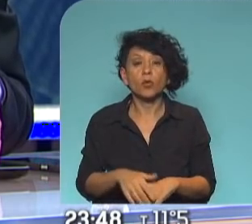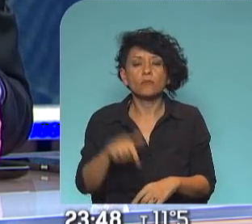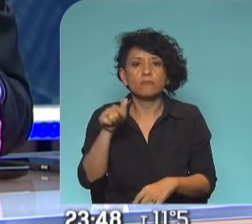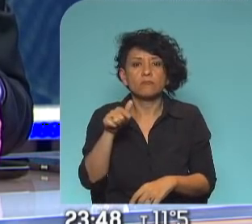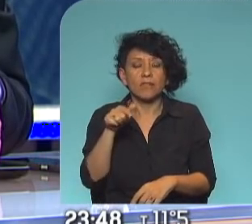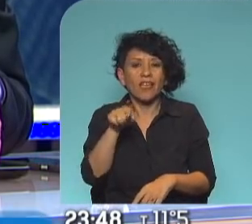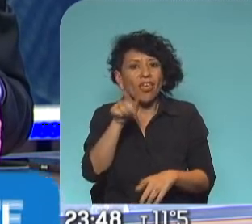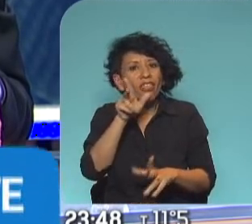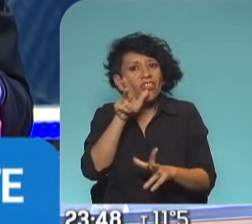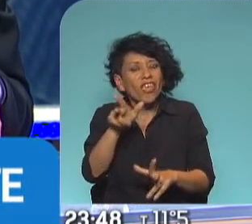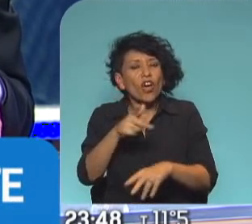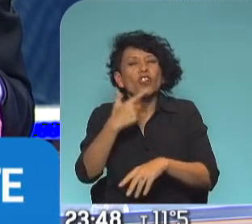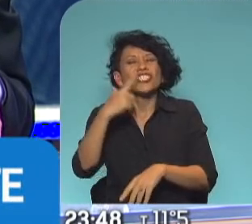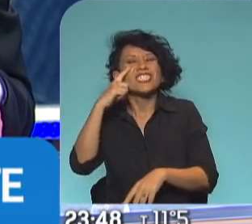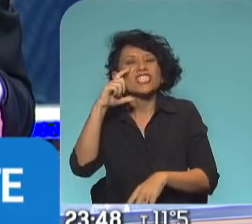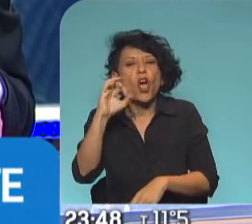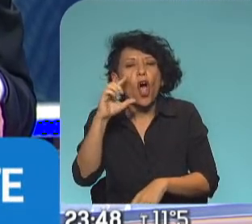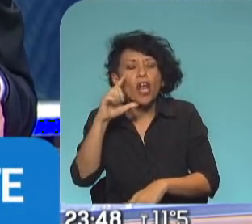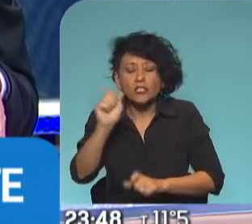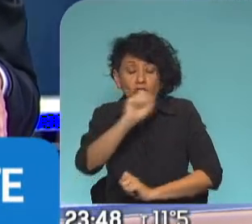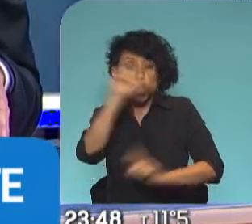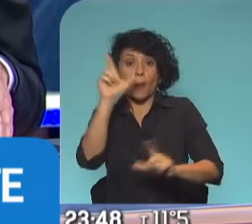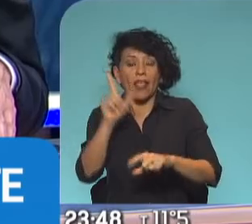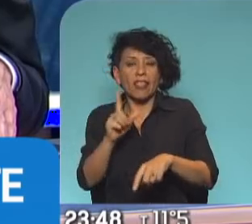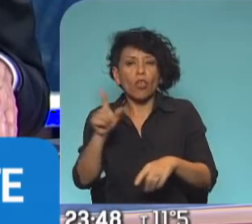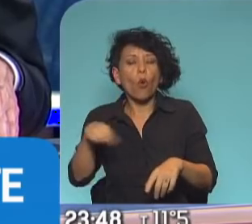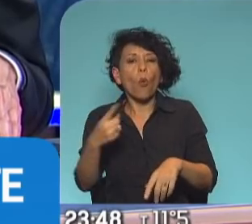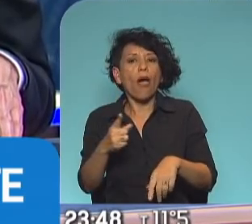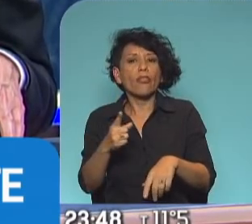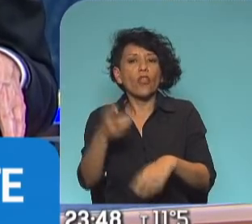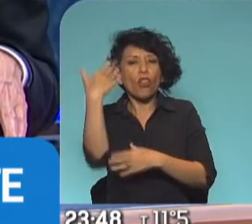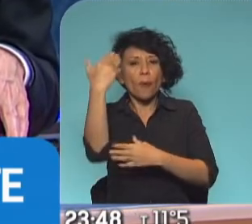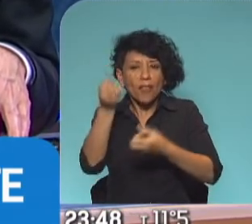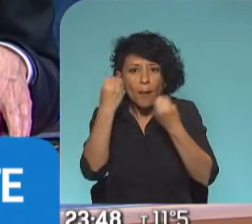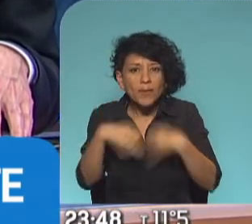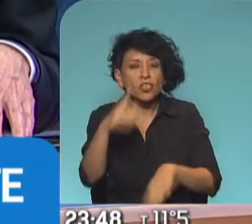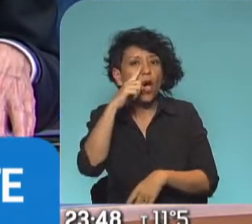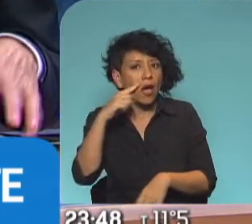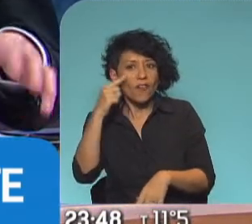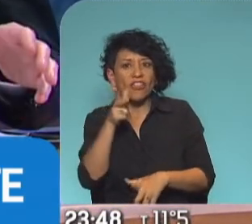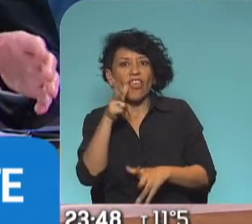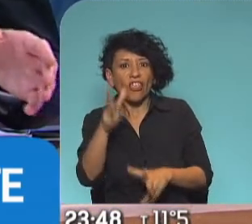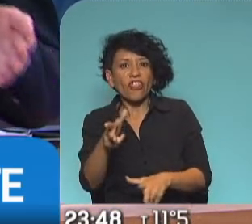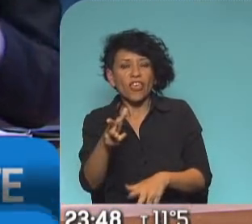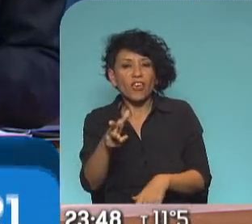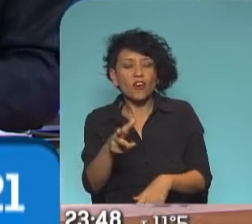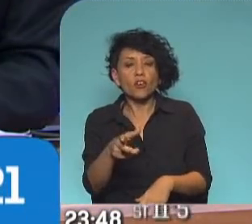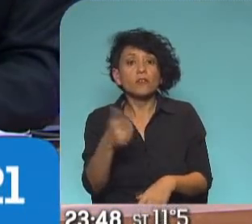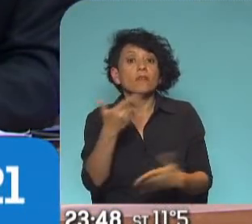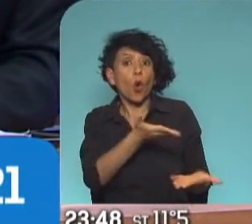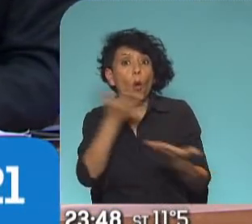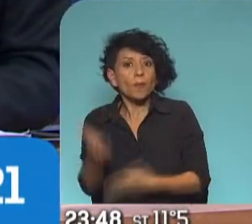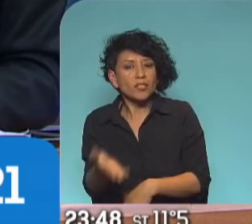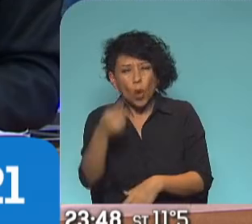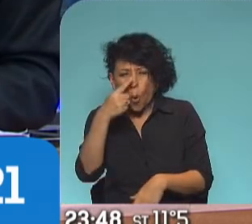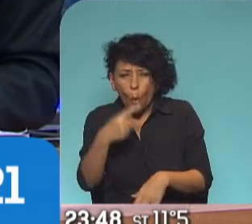sorprendido, dice Scioli, de lo que pasaba allí en el primer momento. De la mención de Alberto Sí. Fernández, quien invita a Scioli a último momento, ¿no? Y de hecho lo sienta,